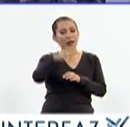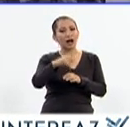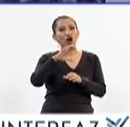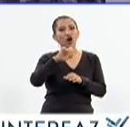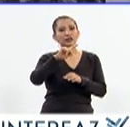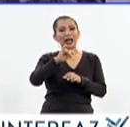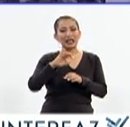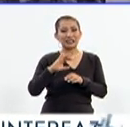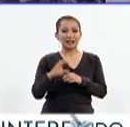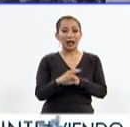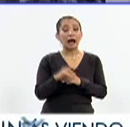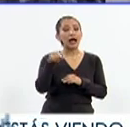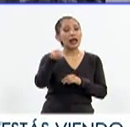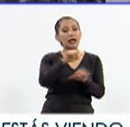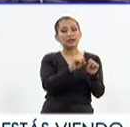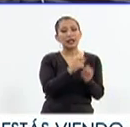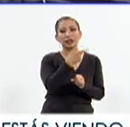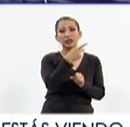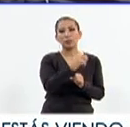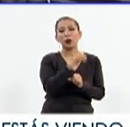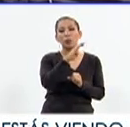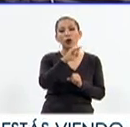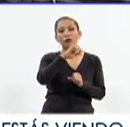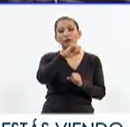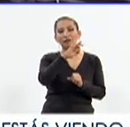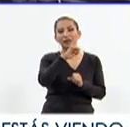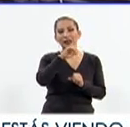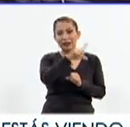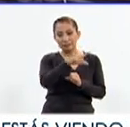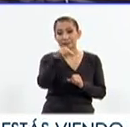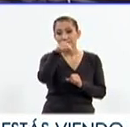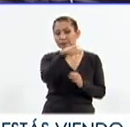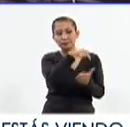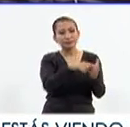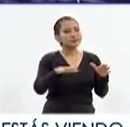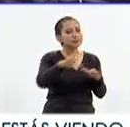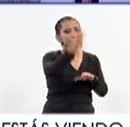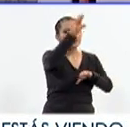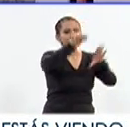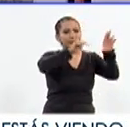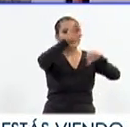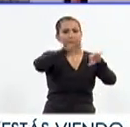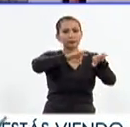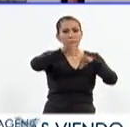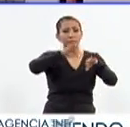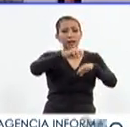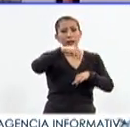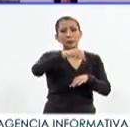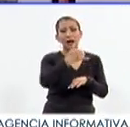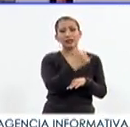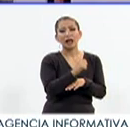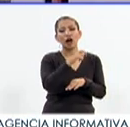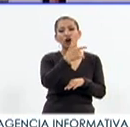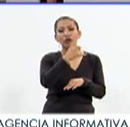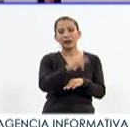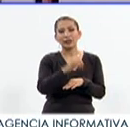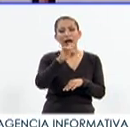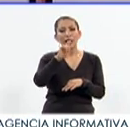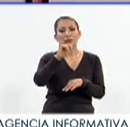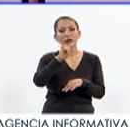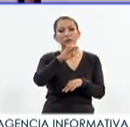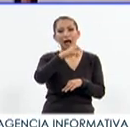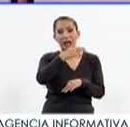la Costa Chica, en la Sala Guillermo Bonfil Batalla, espacio que reúne el trabajo de Maya Godet y Alberto